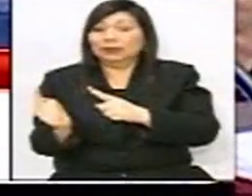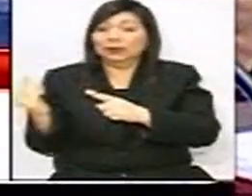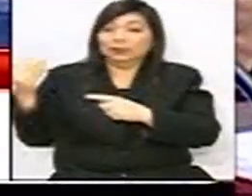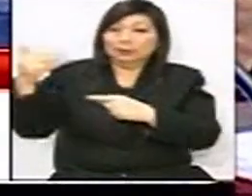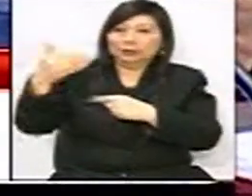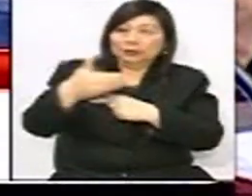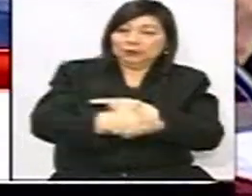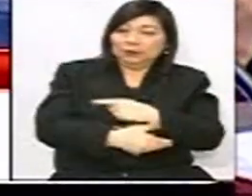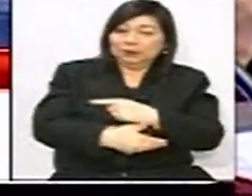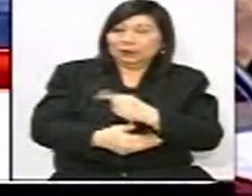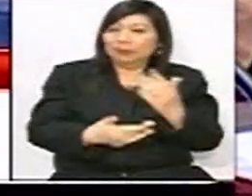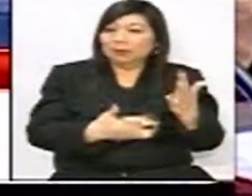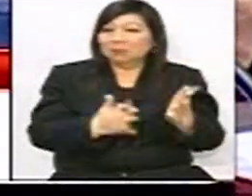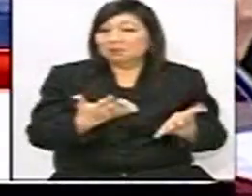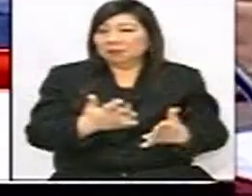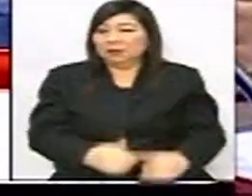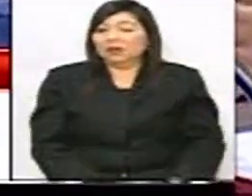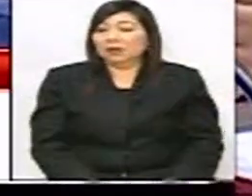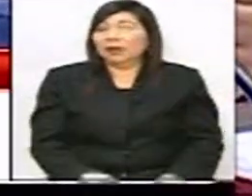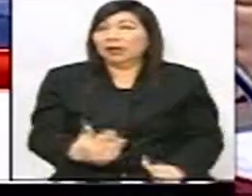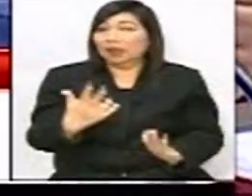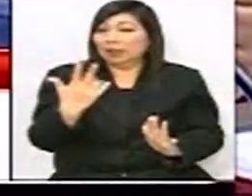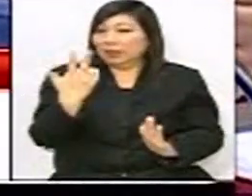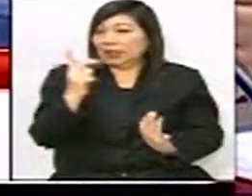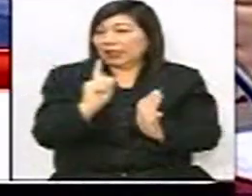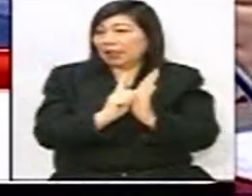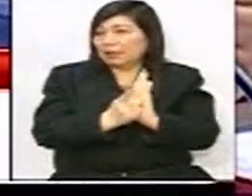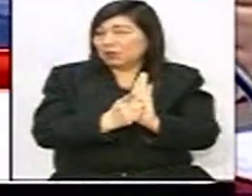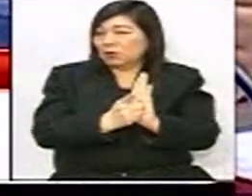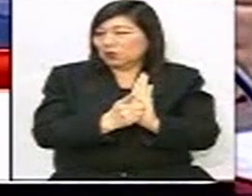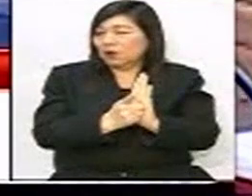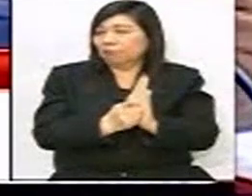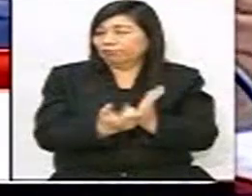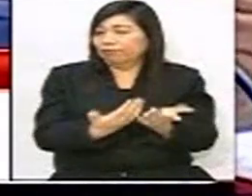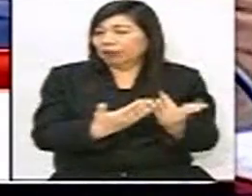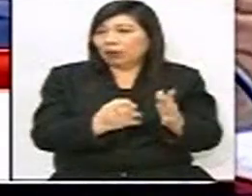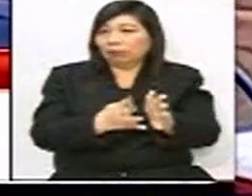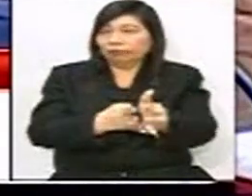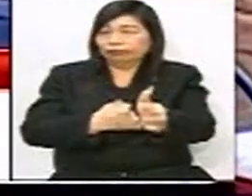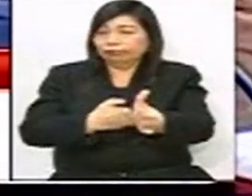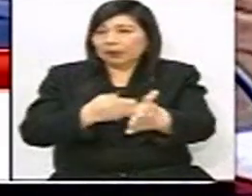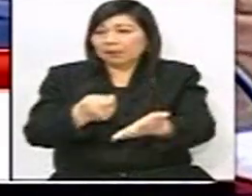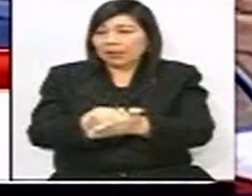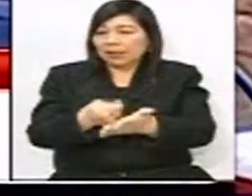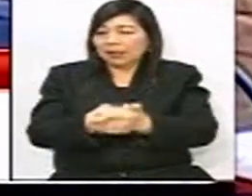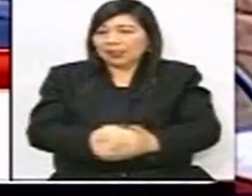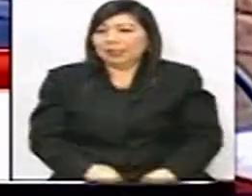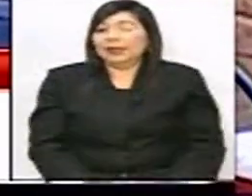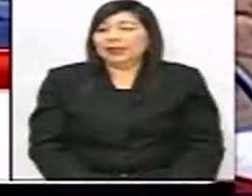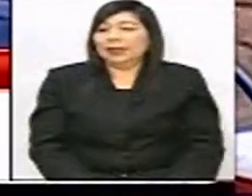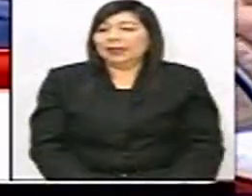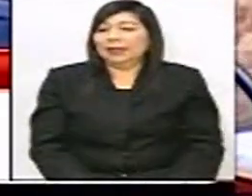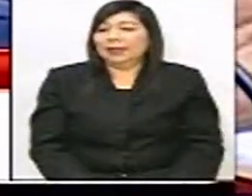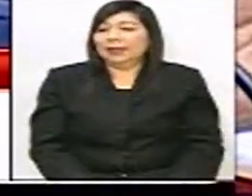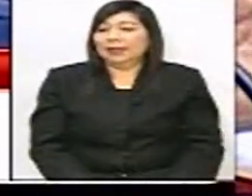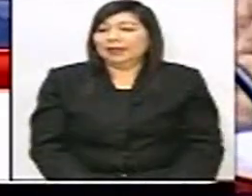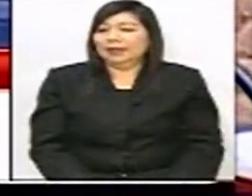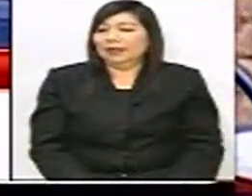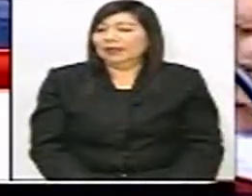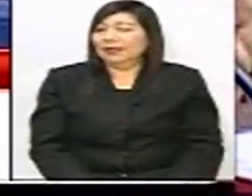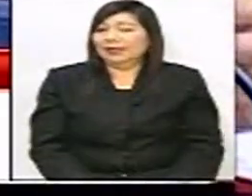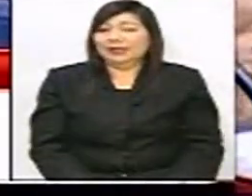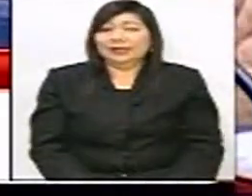peaje esperando más o menos media hora de cola para pagar el peaje, para empezar, porque eso también